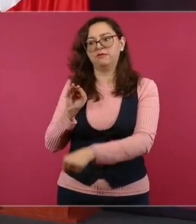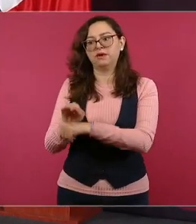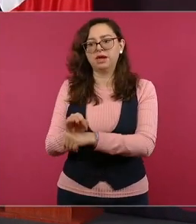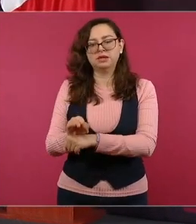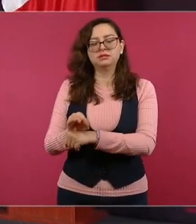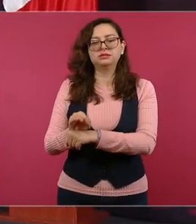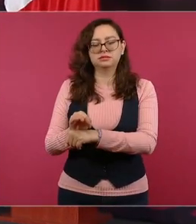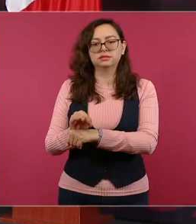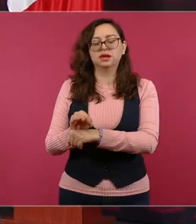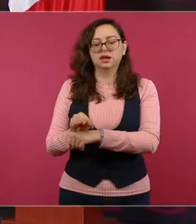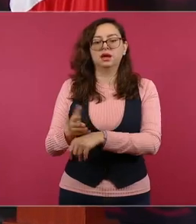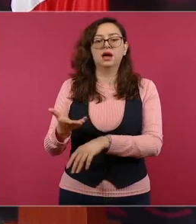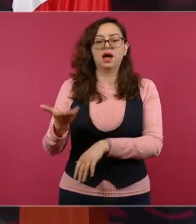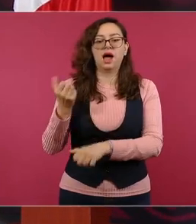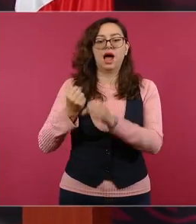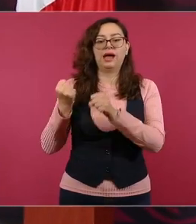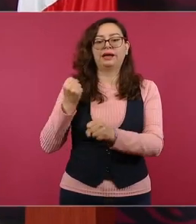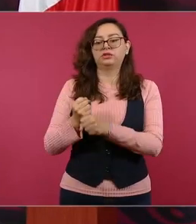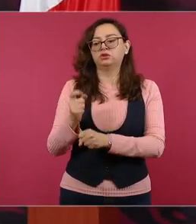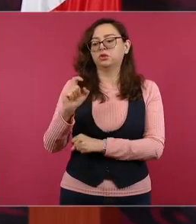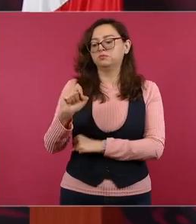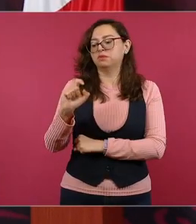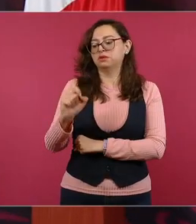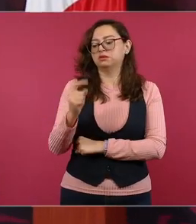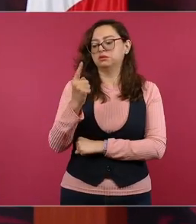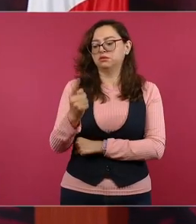del 21 de abril de